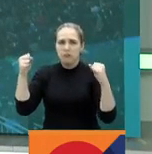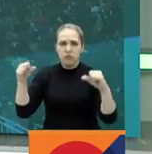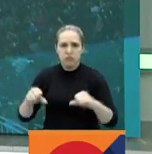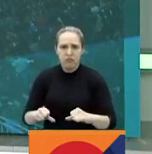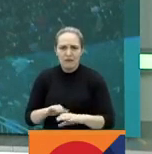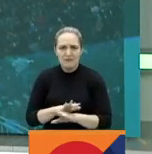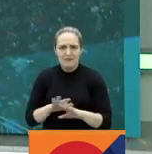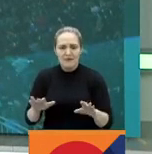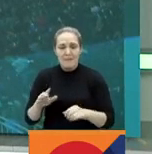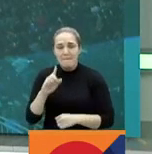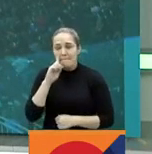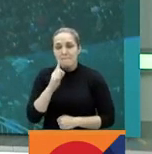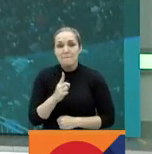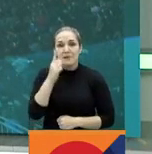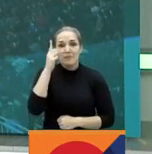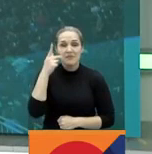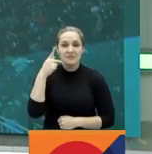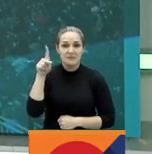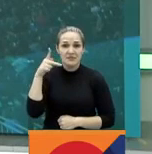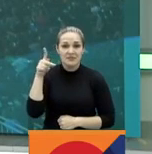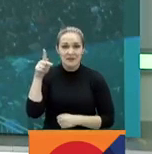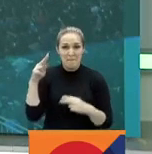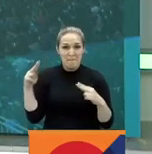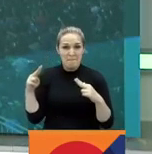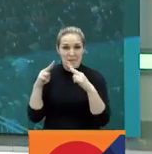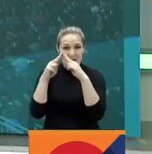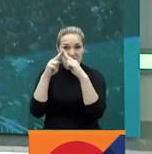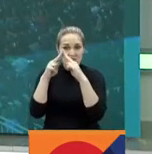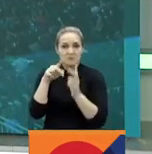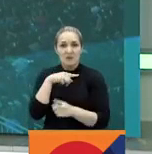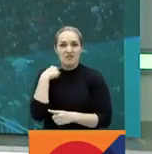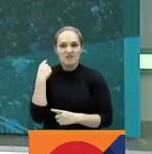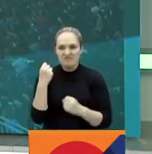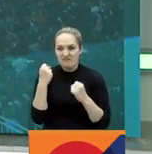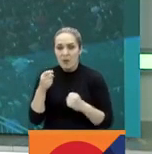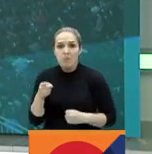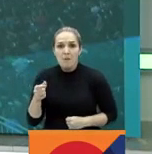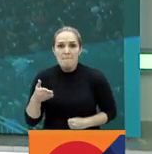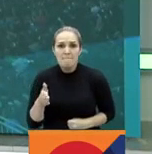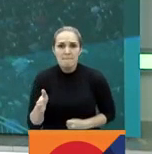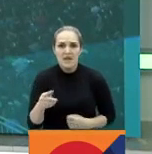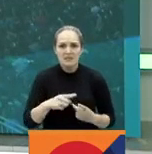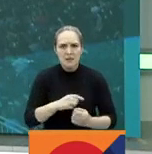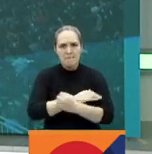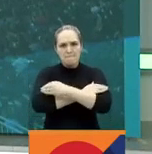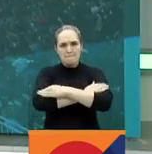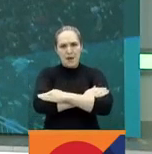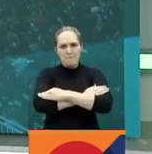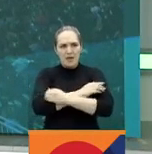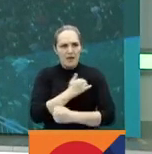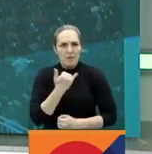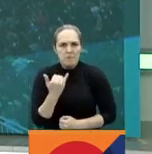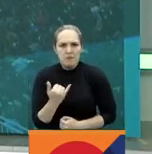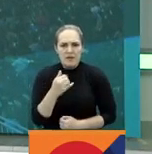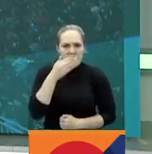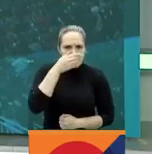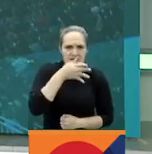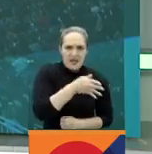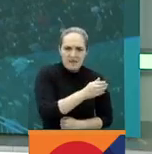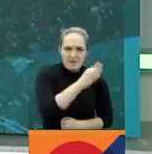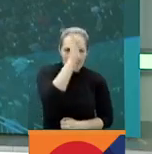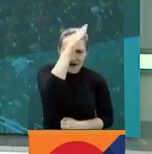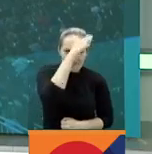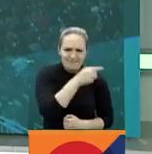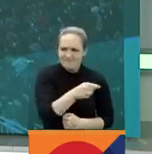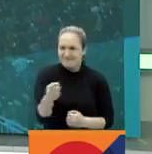primera derrota del PSG, teniendo en cuenta que comenzó como titular tanto Messi, Mbappé y también Neymar. Veamos las acciones, los goles de lo que